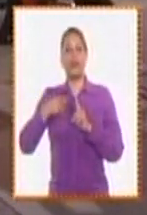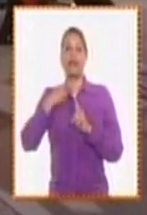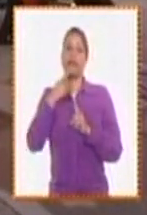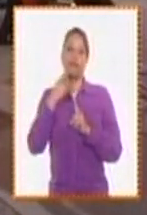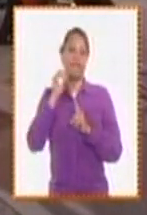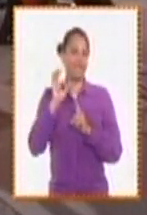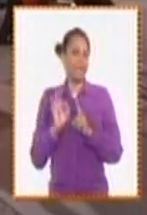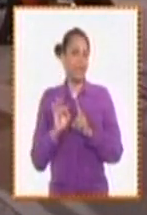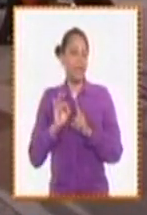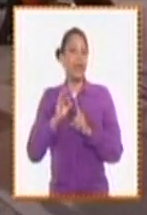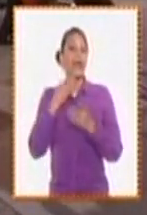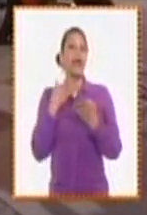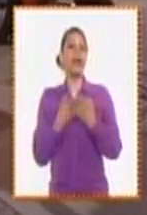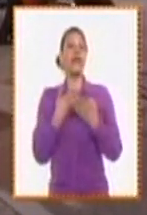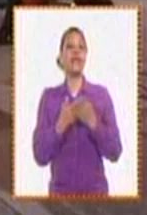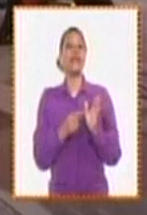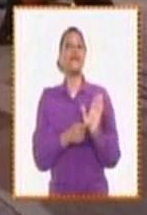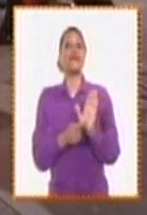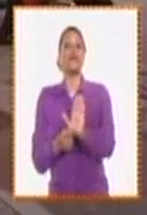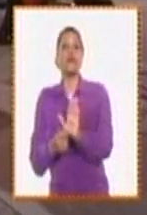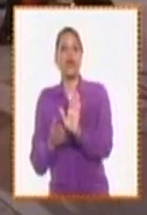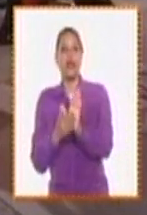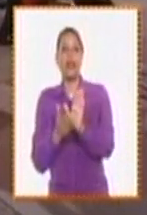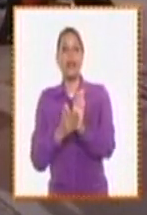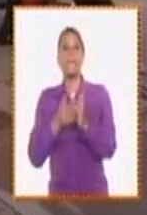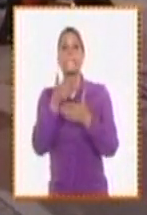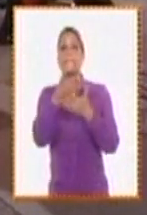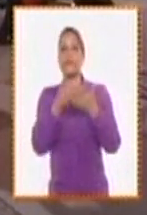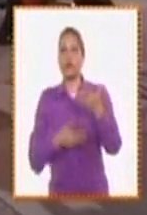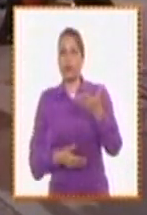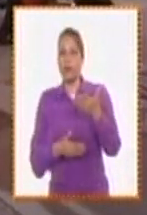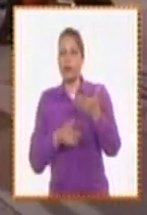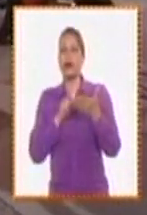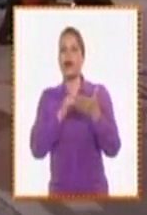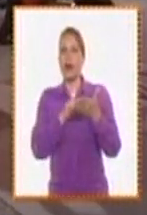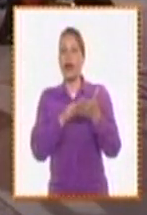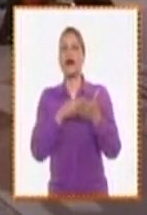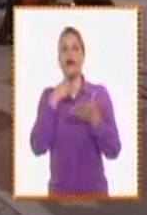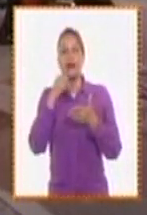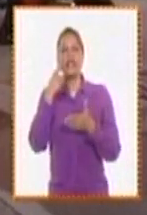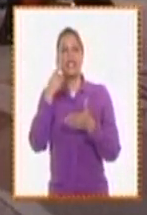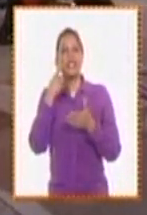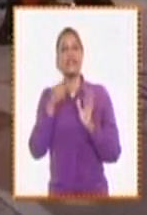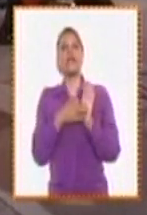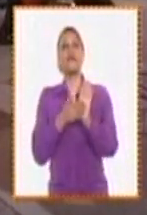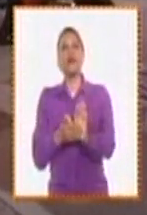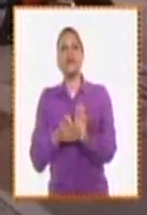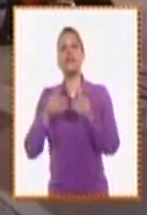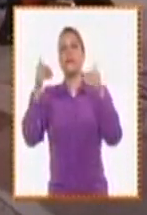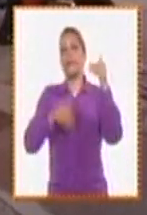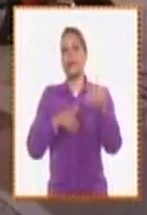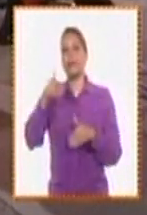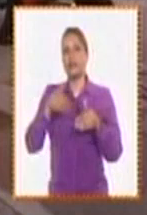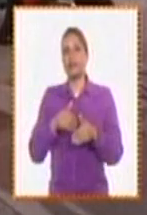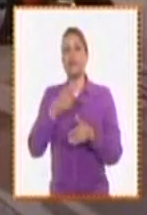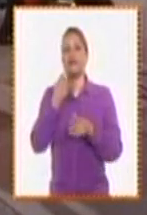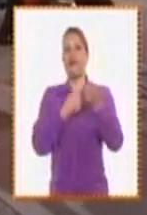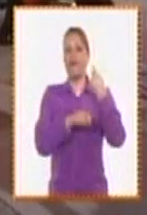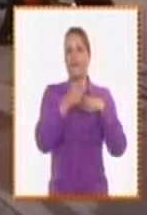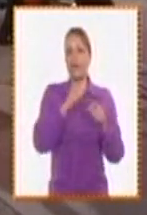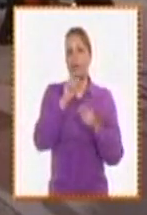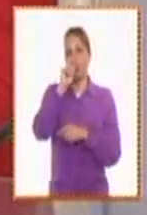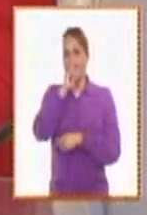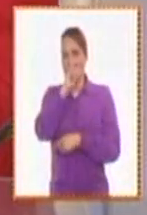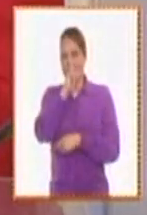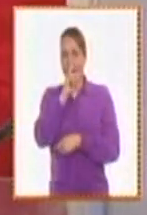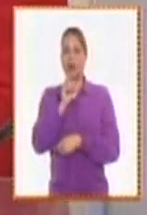con pruebas suficientes, con pruebas legalmente incorporadas al proceso, la participación de estas personas en estos delitos, y